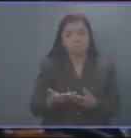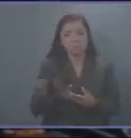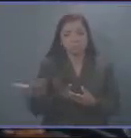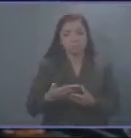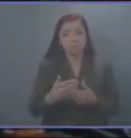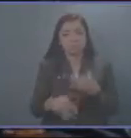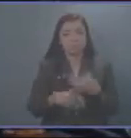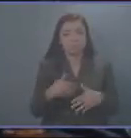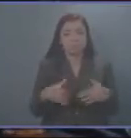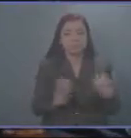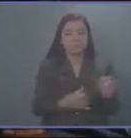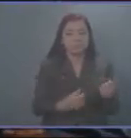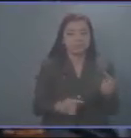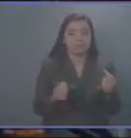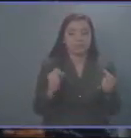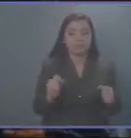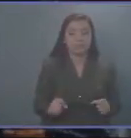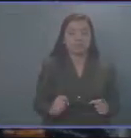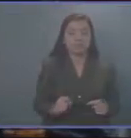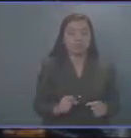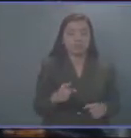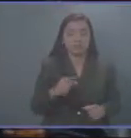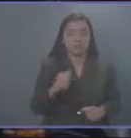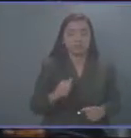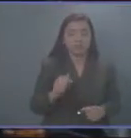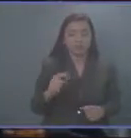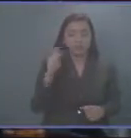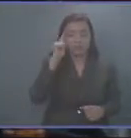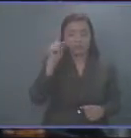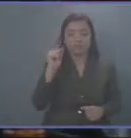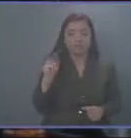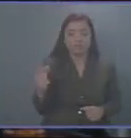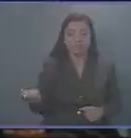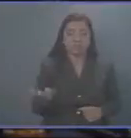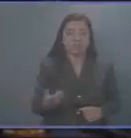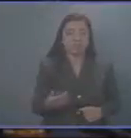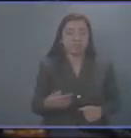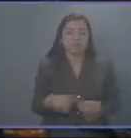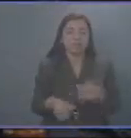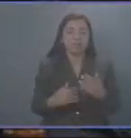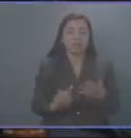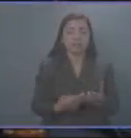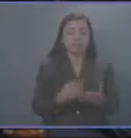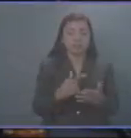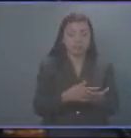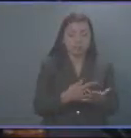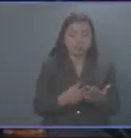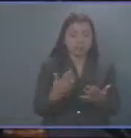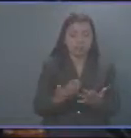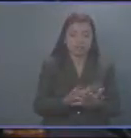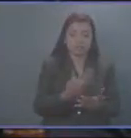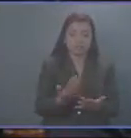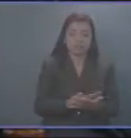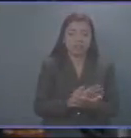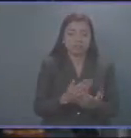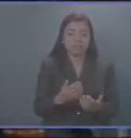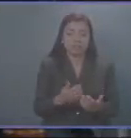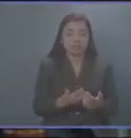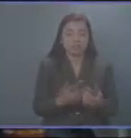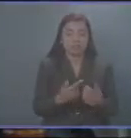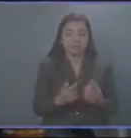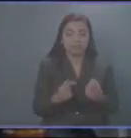esta a esta iniciativa ya que contamos con el estudio que se hizo